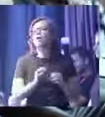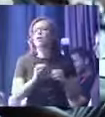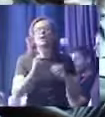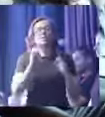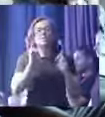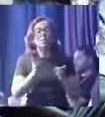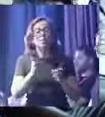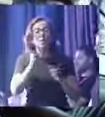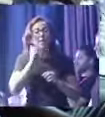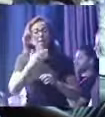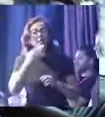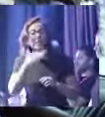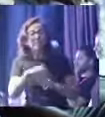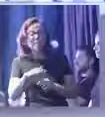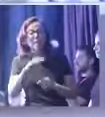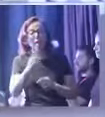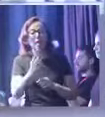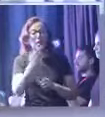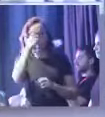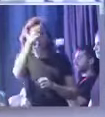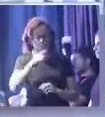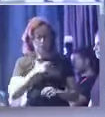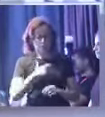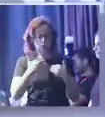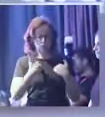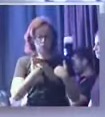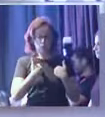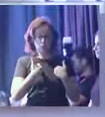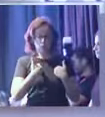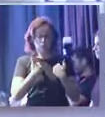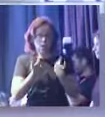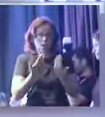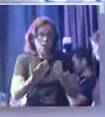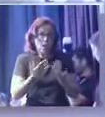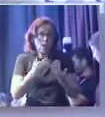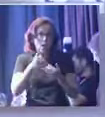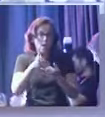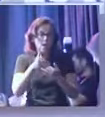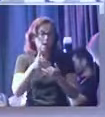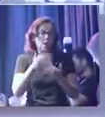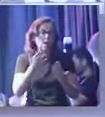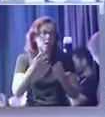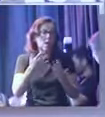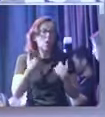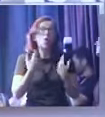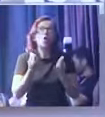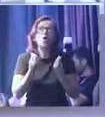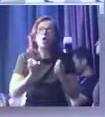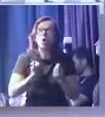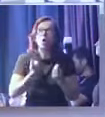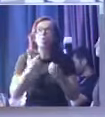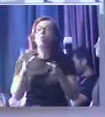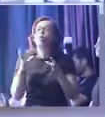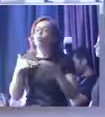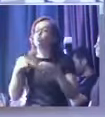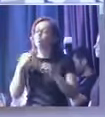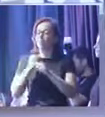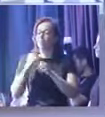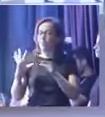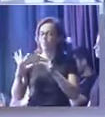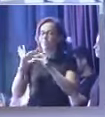que uno termina siendo... en poco tiempo, el resultado de la gente con la que